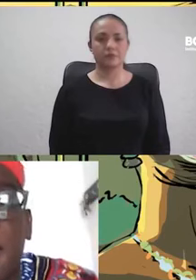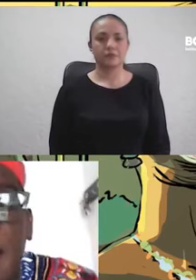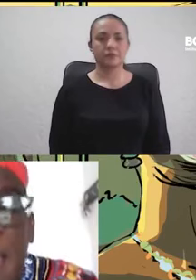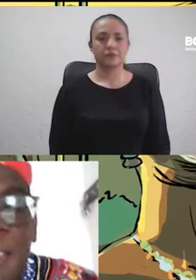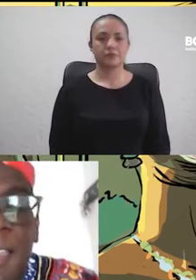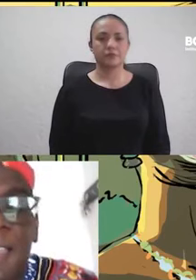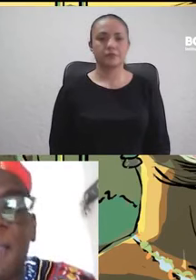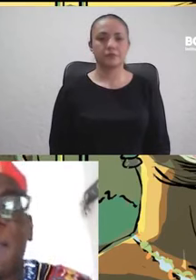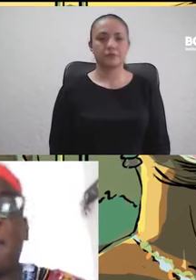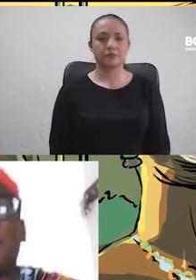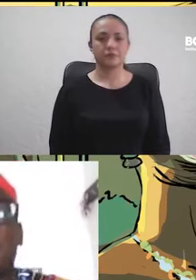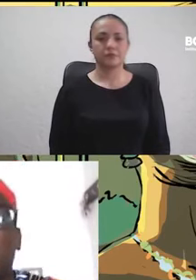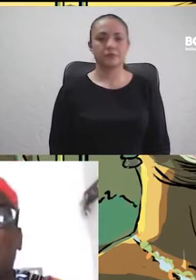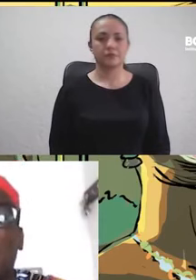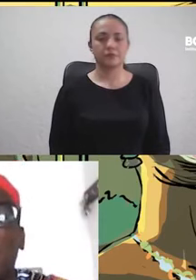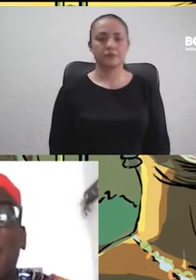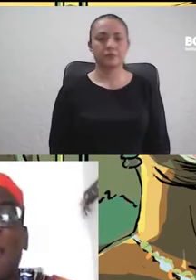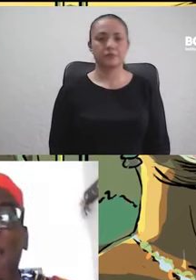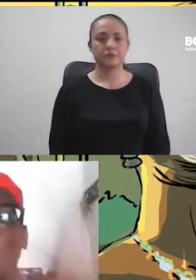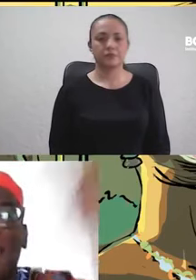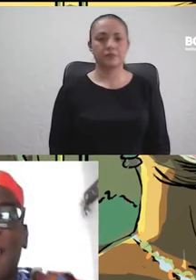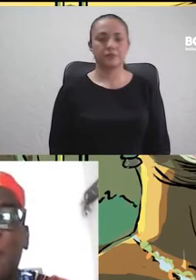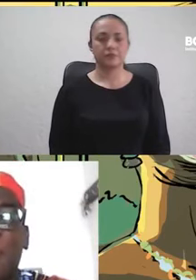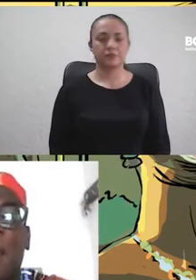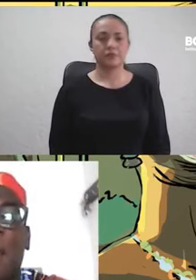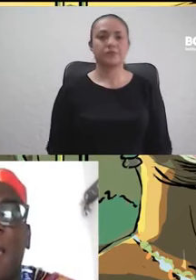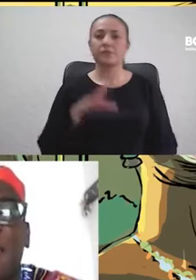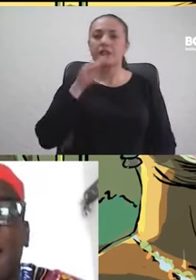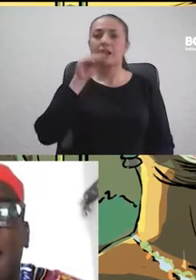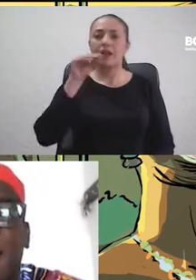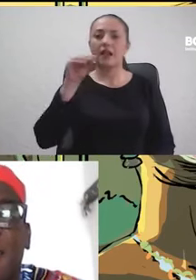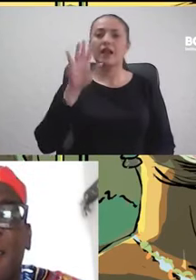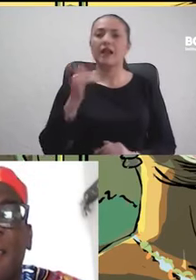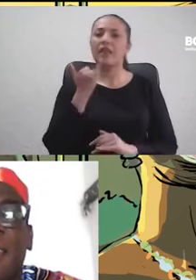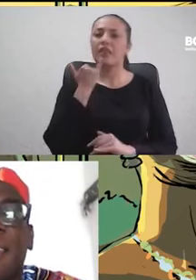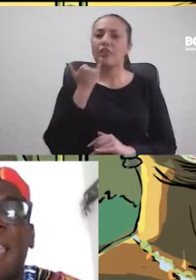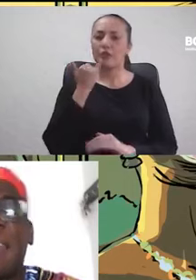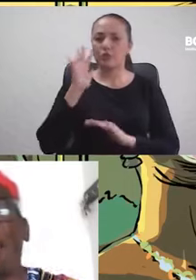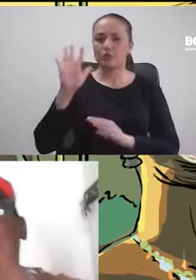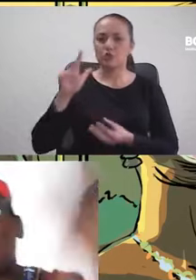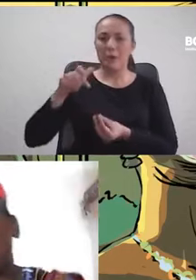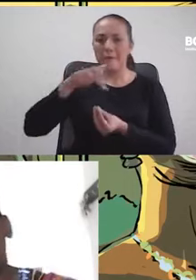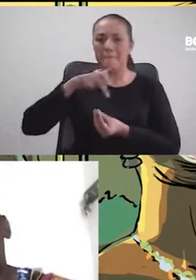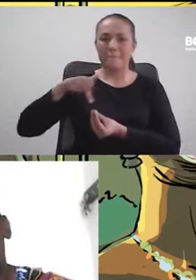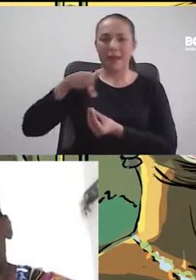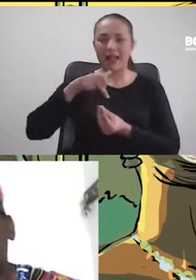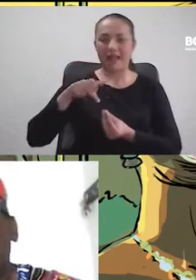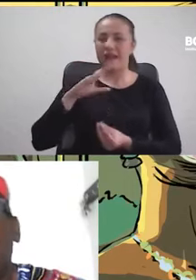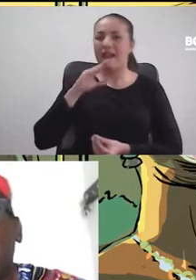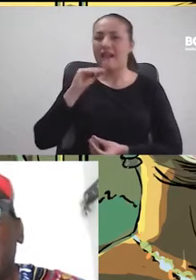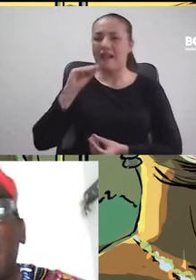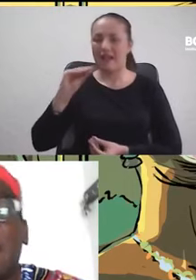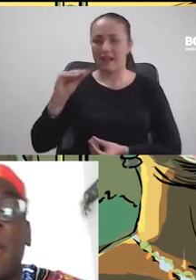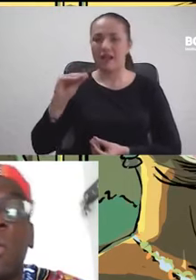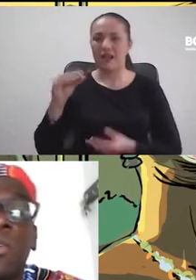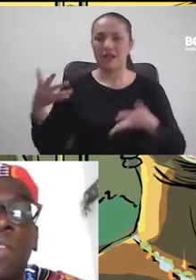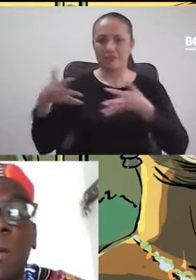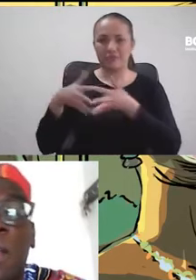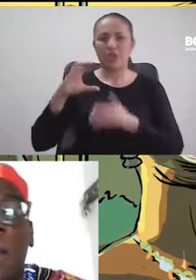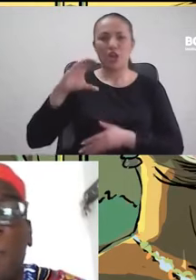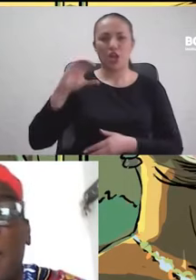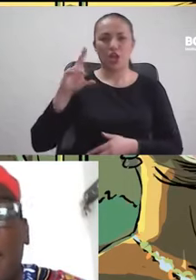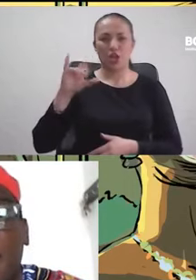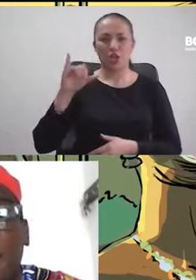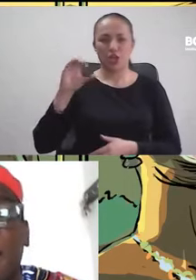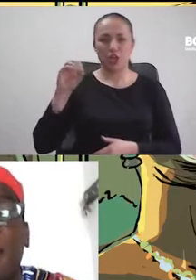Así en la tarde, para Toma Gender y Palengue, que hasta Chitiá y hasta con un